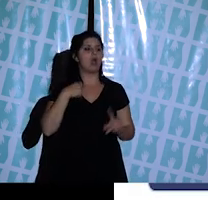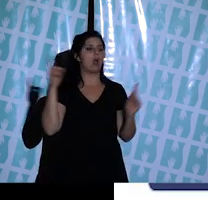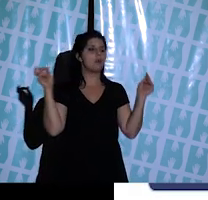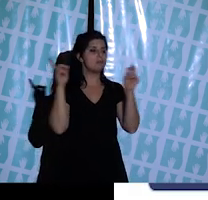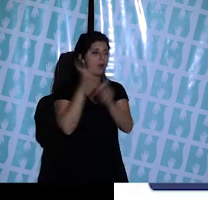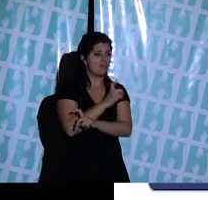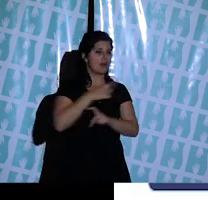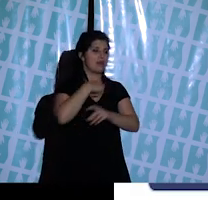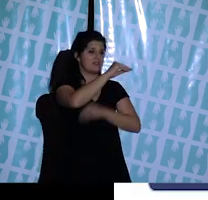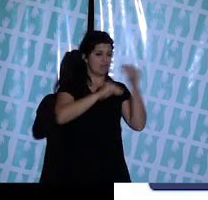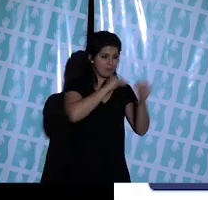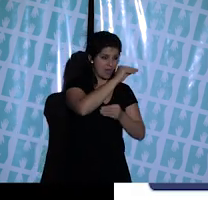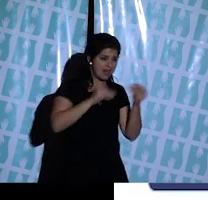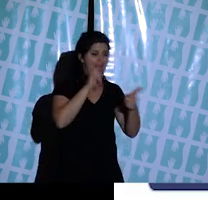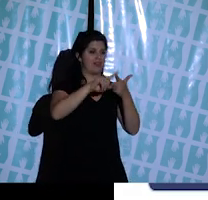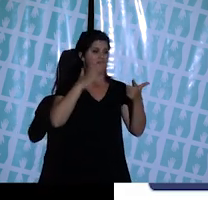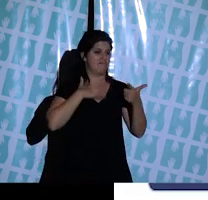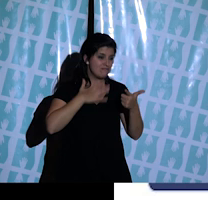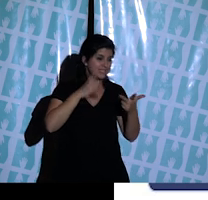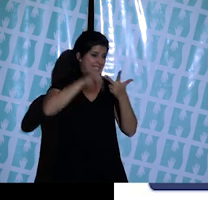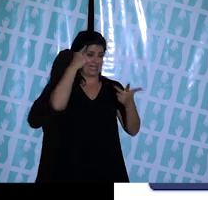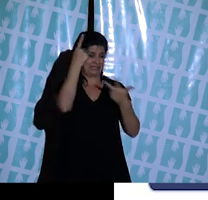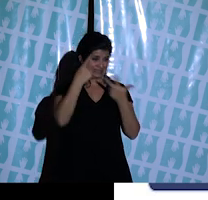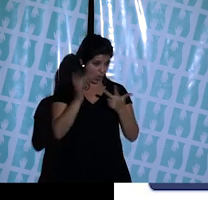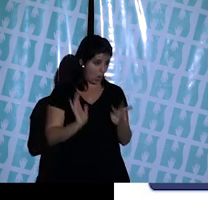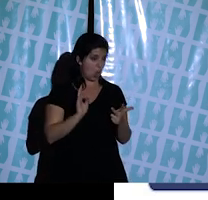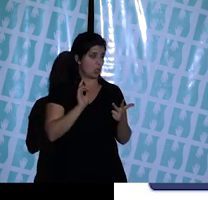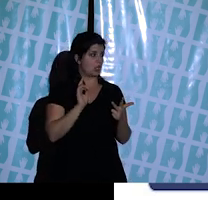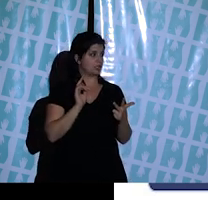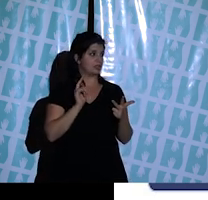psicológicas. Esas físicas pueden ser